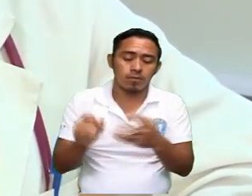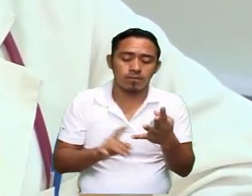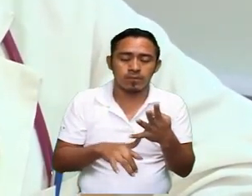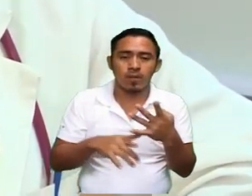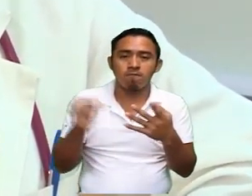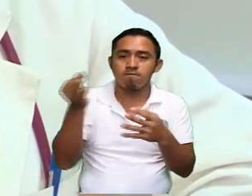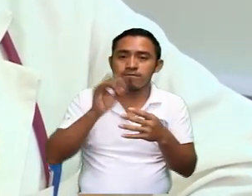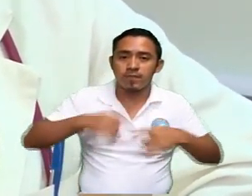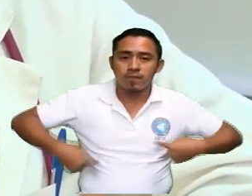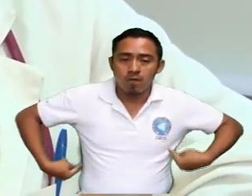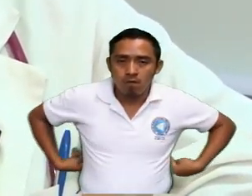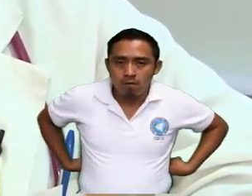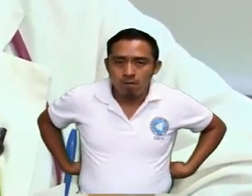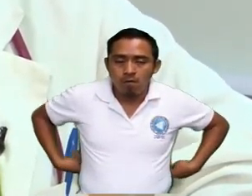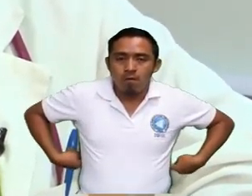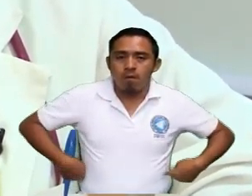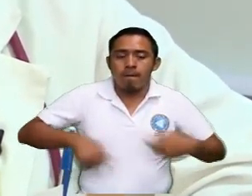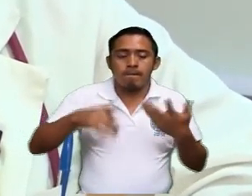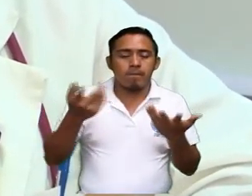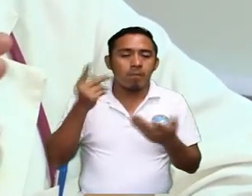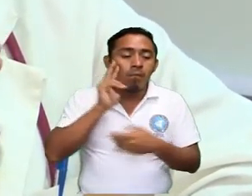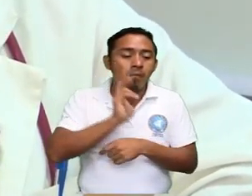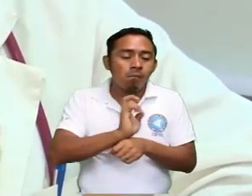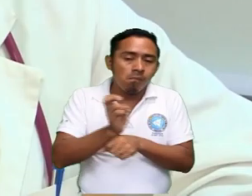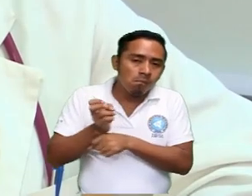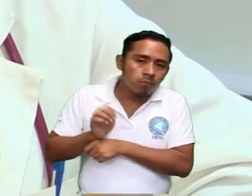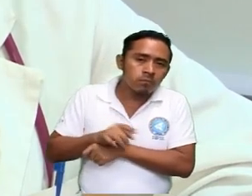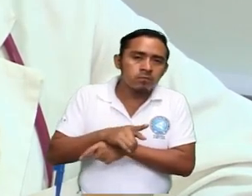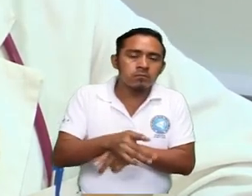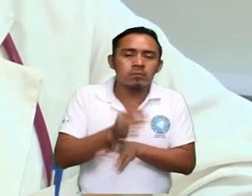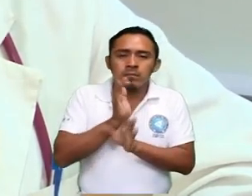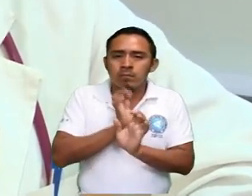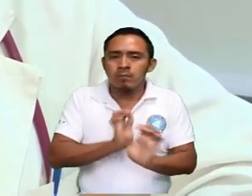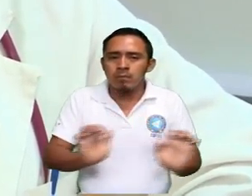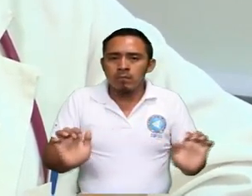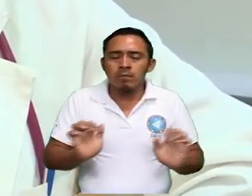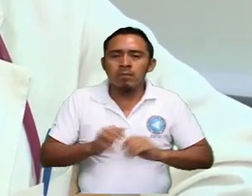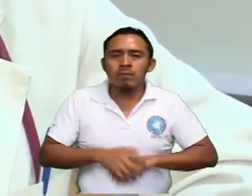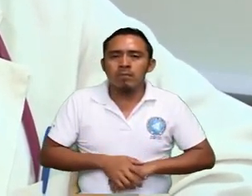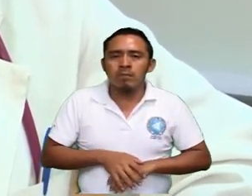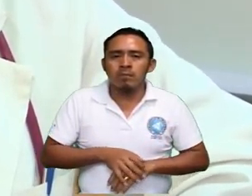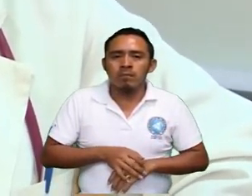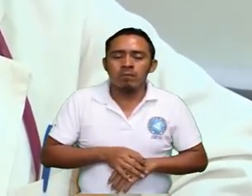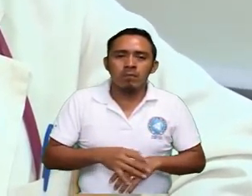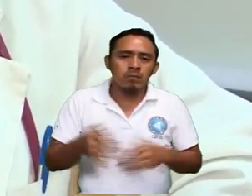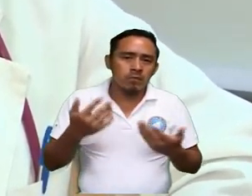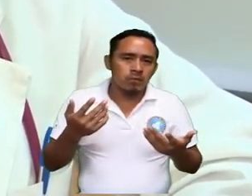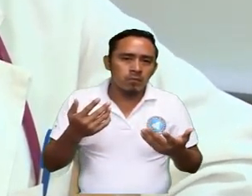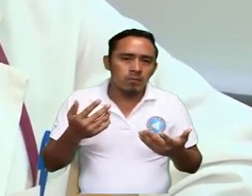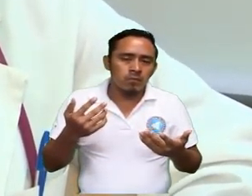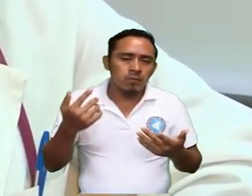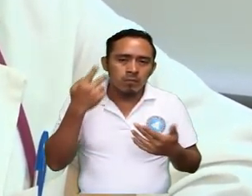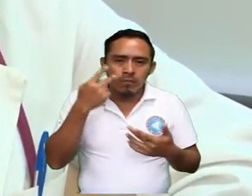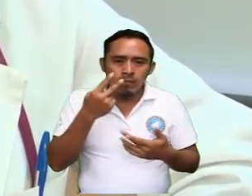renal y le vamos dando seguimiento al niño, ¿verdad? Estamos dándole seguimiento